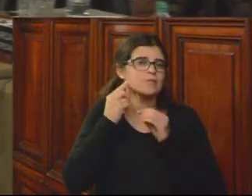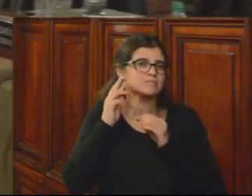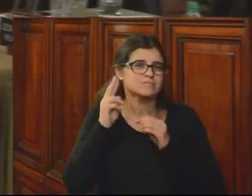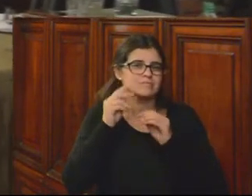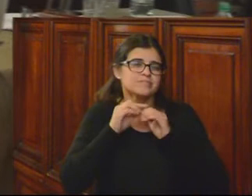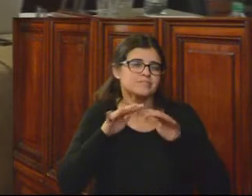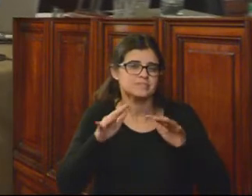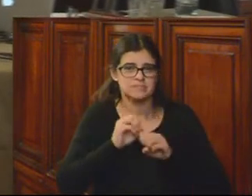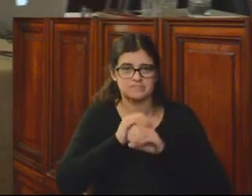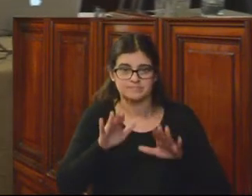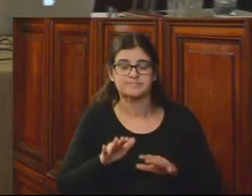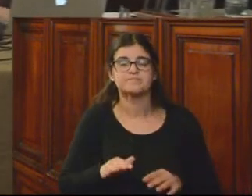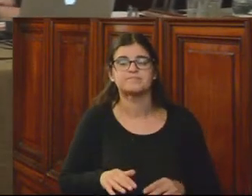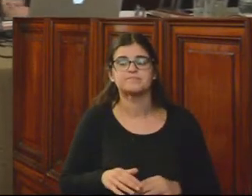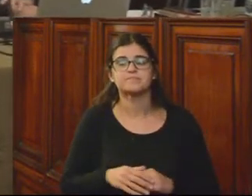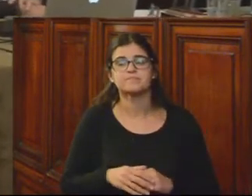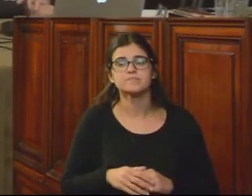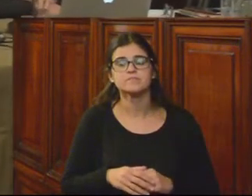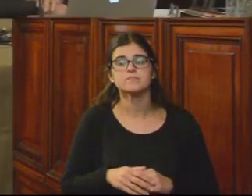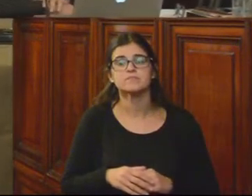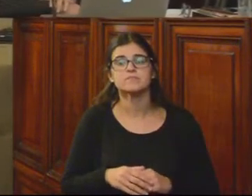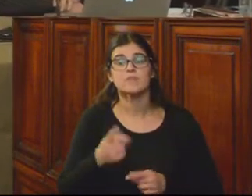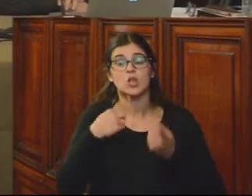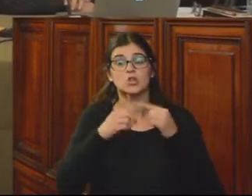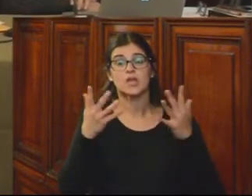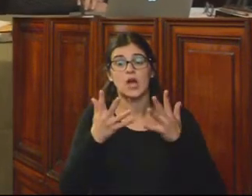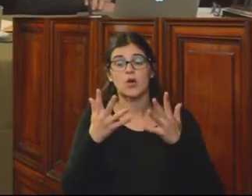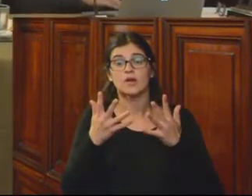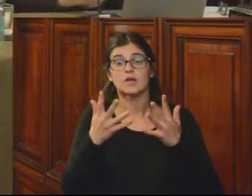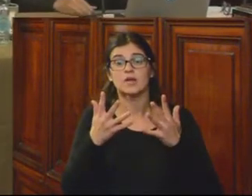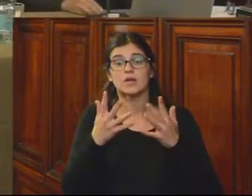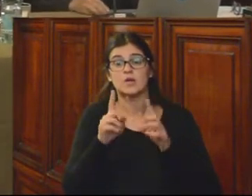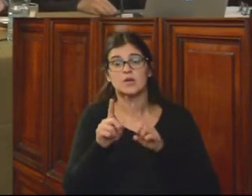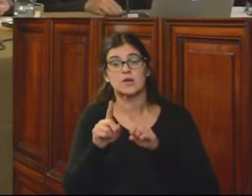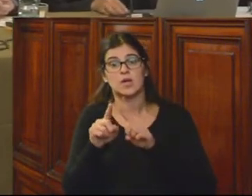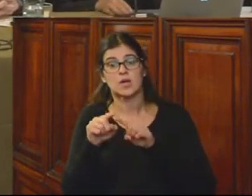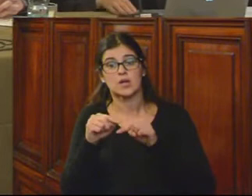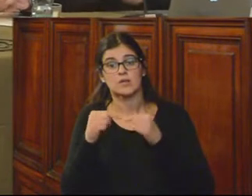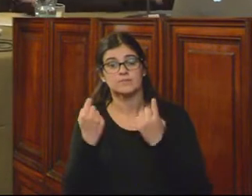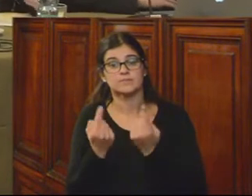bloquea. Bien, entonces la palabra para ustedes.